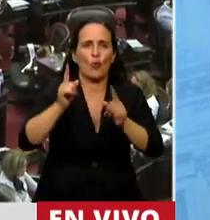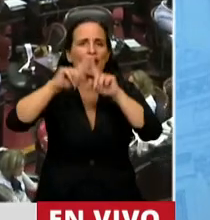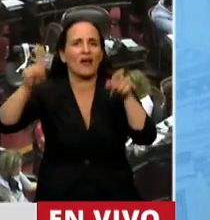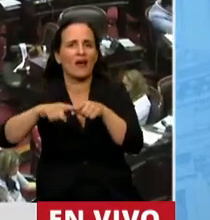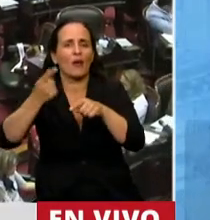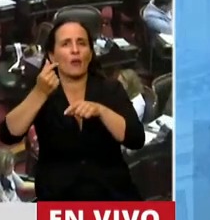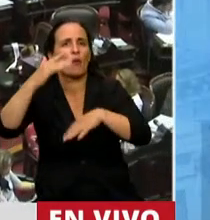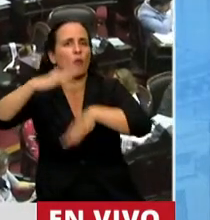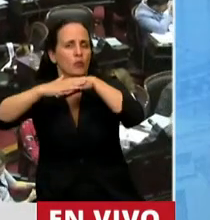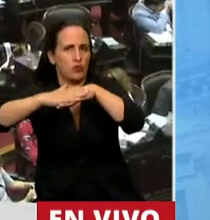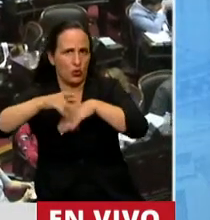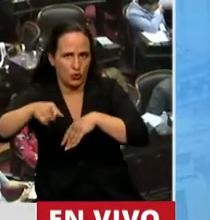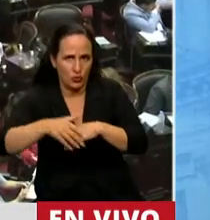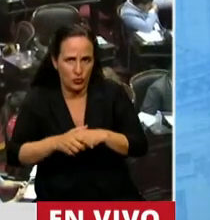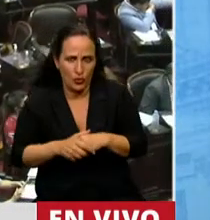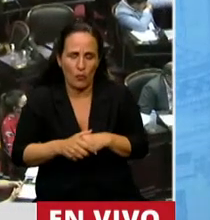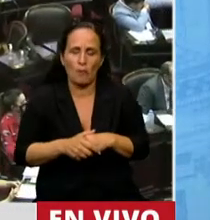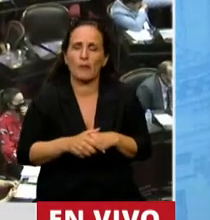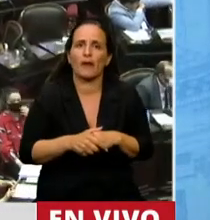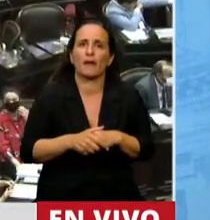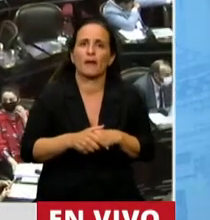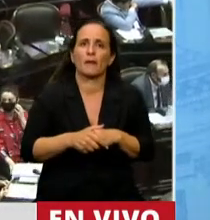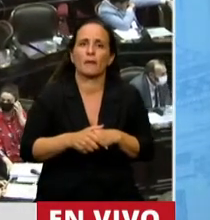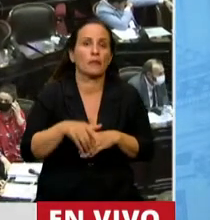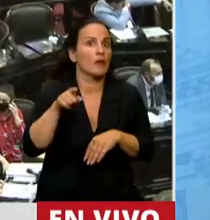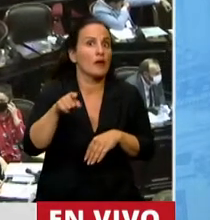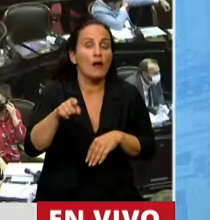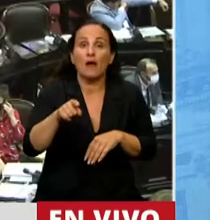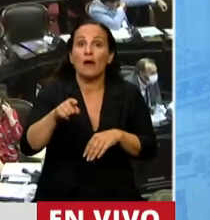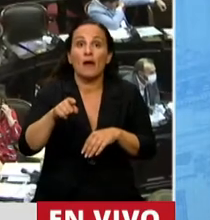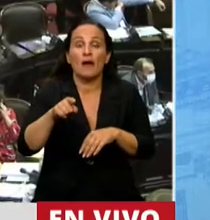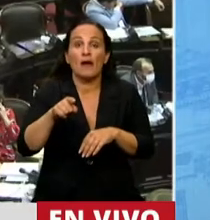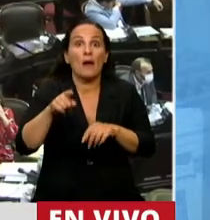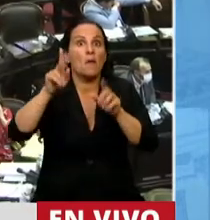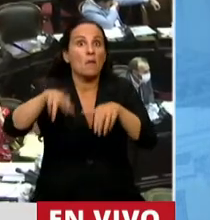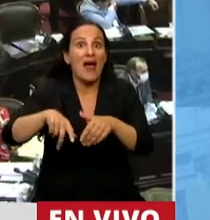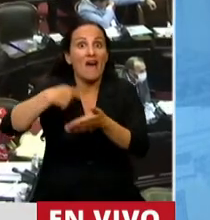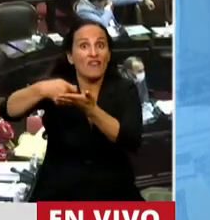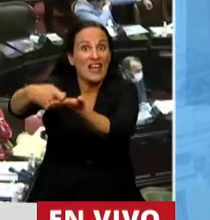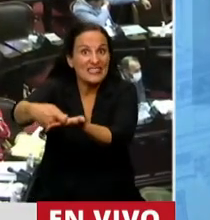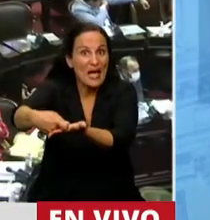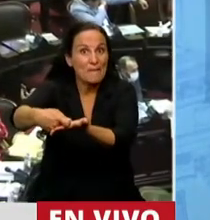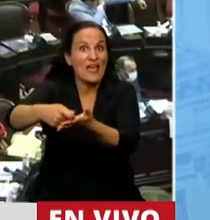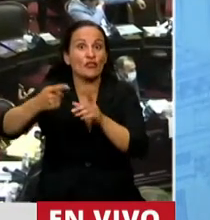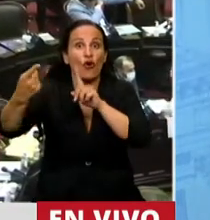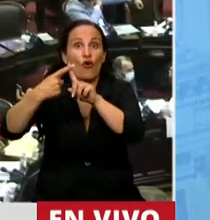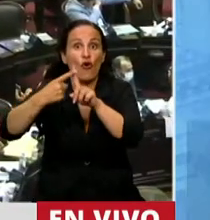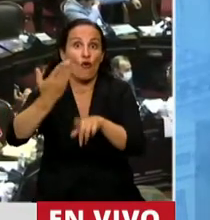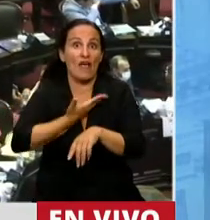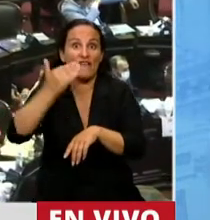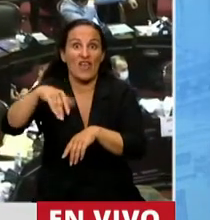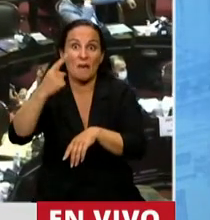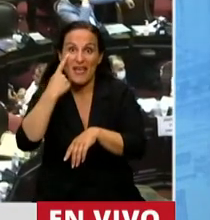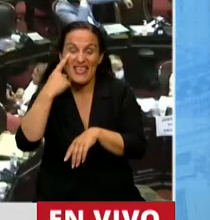públicos la obligatoriedad de que todo programa de financiamiento connor fm y sea la ley